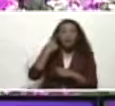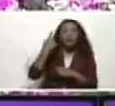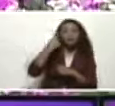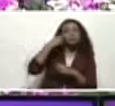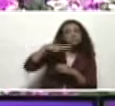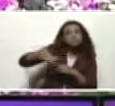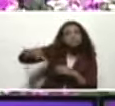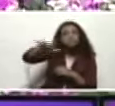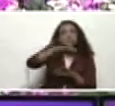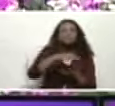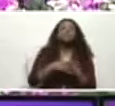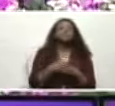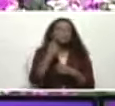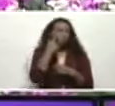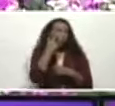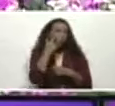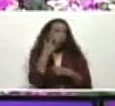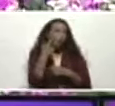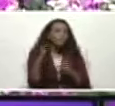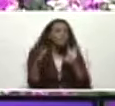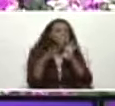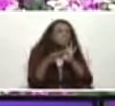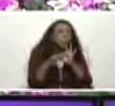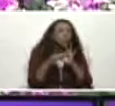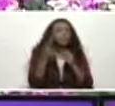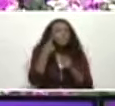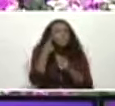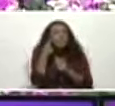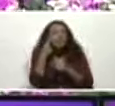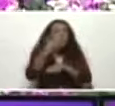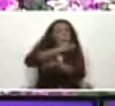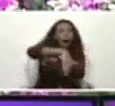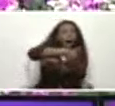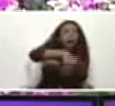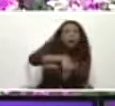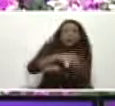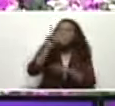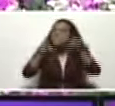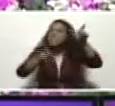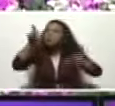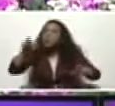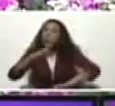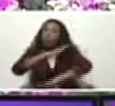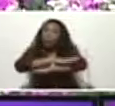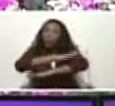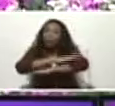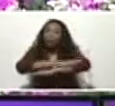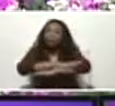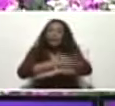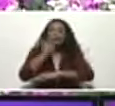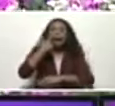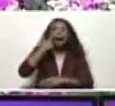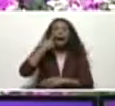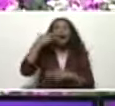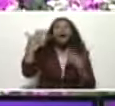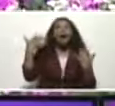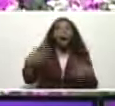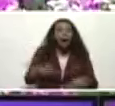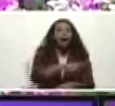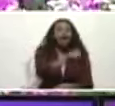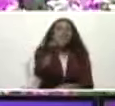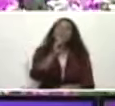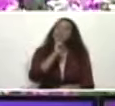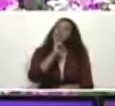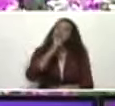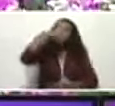directa, porque siempre estamos vinculados, viendo la calle, viendo a la gente, y nos dimos cuenta que era